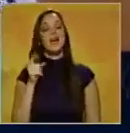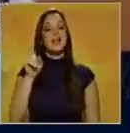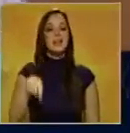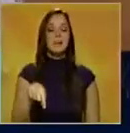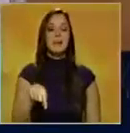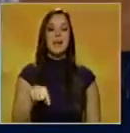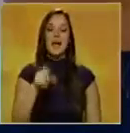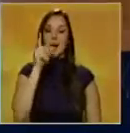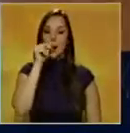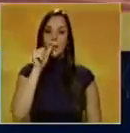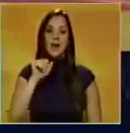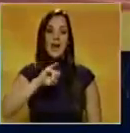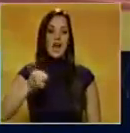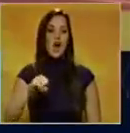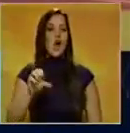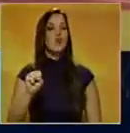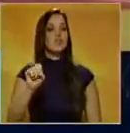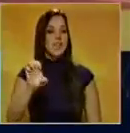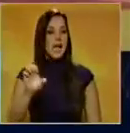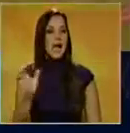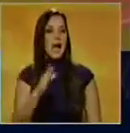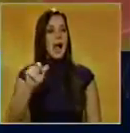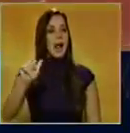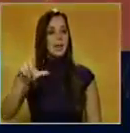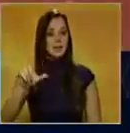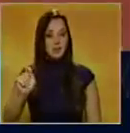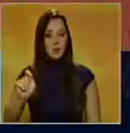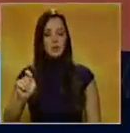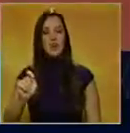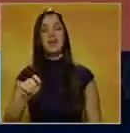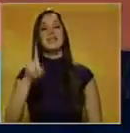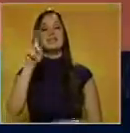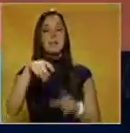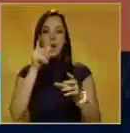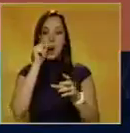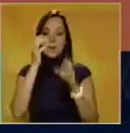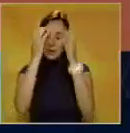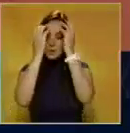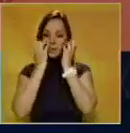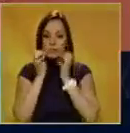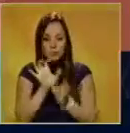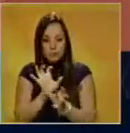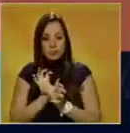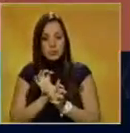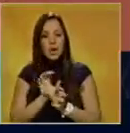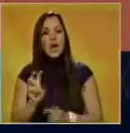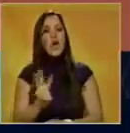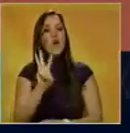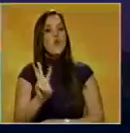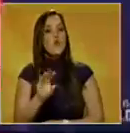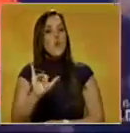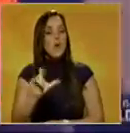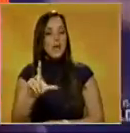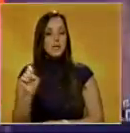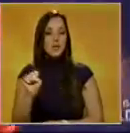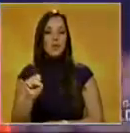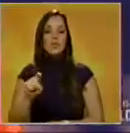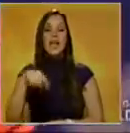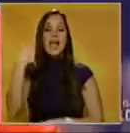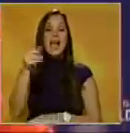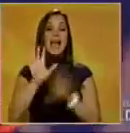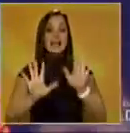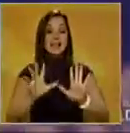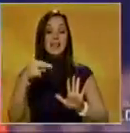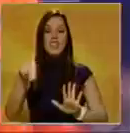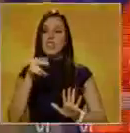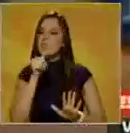Altuve. Por la Nacional, el representante criollo será el catcher de los Nacionales de Washington, Wilson Ramos. Los ganadores serán anunciados el 10